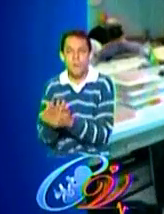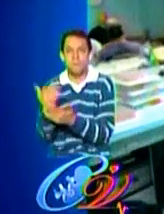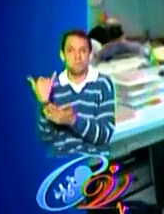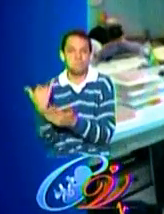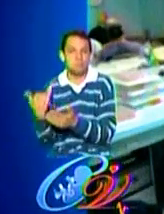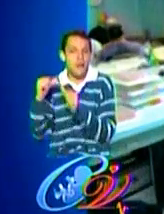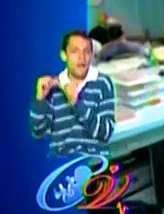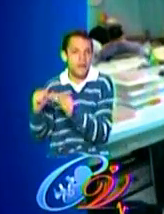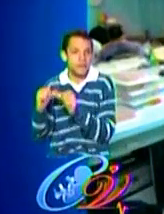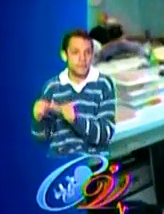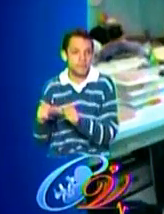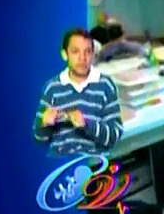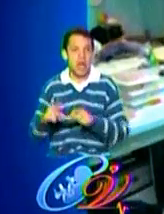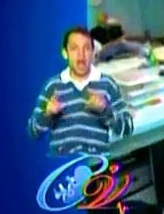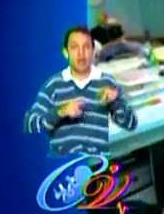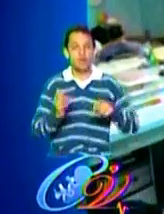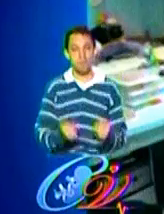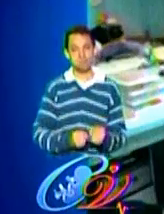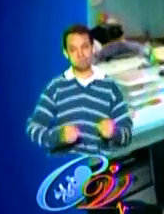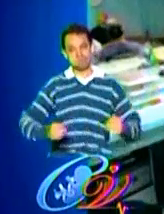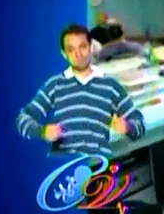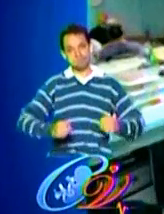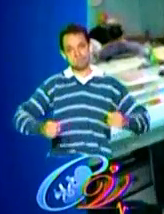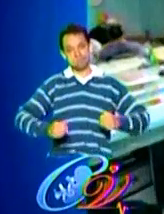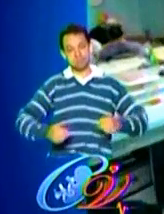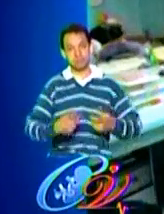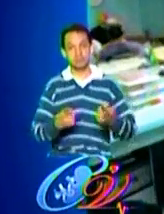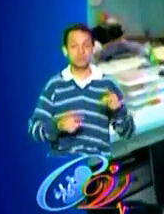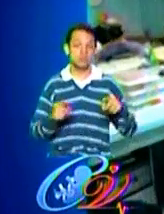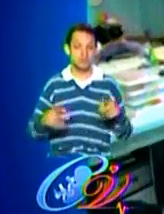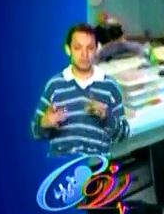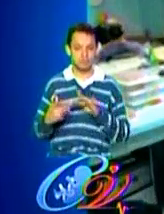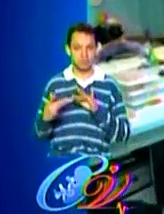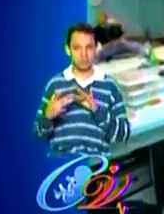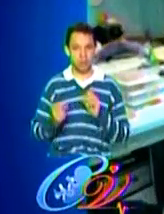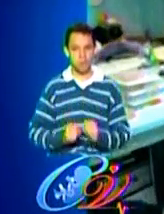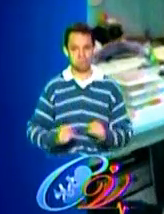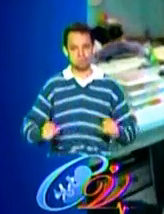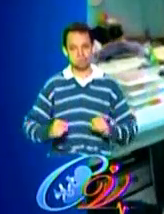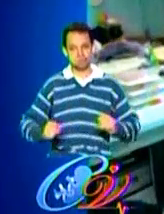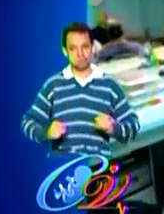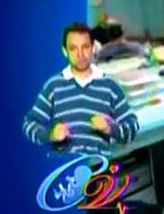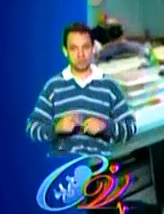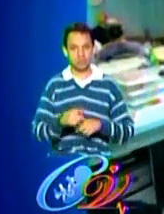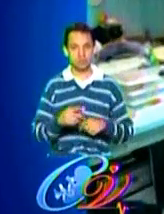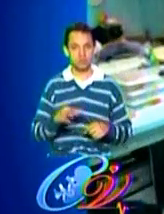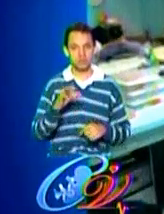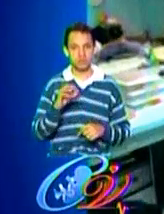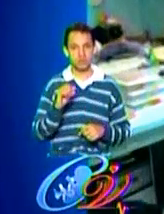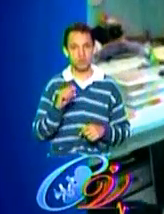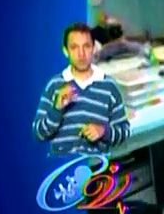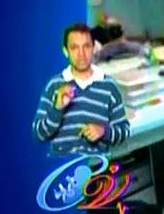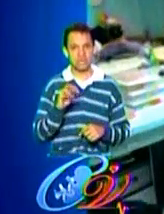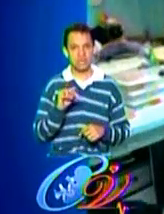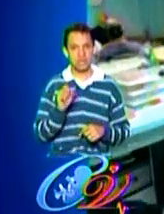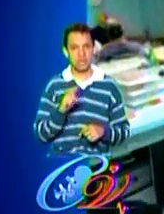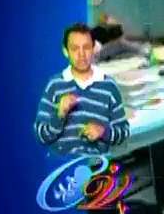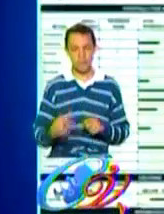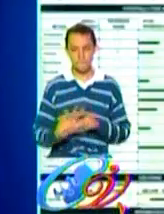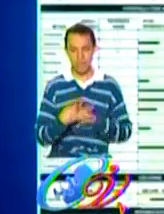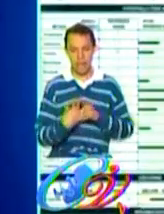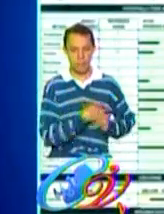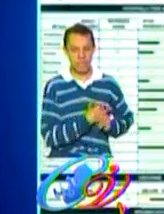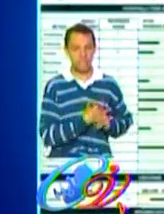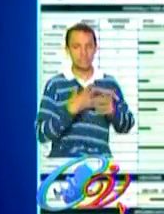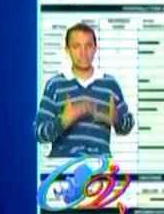nos gusta hacer este examen porque parece que la obesidad está relacionada con las micotoxinas. Entonces es importante